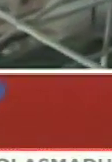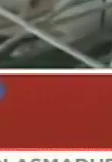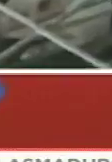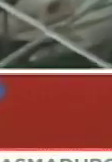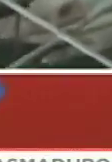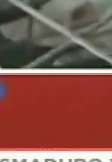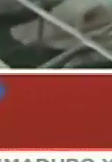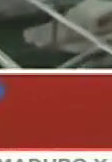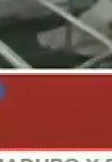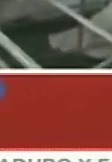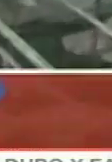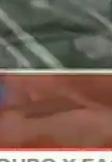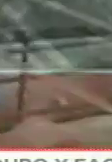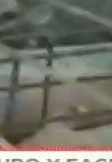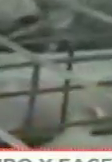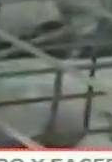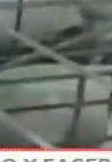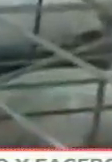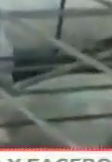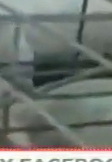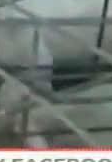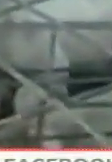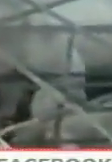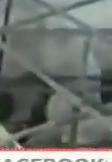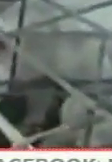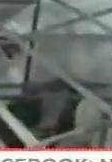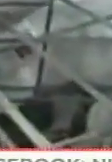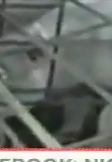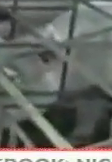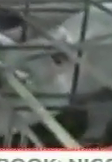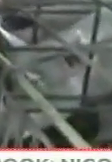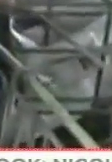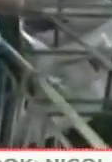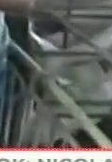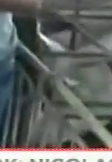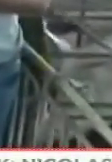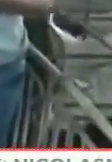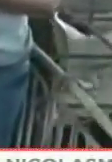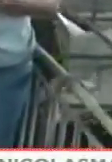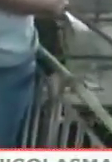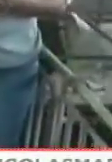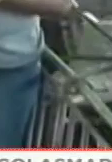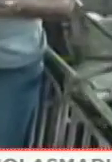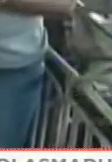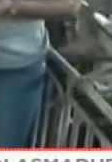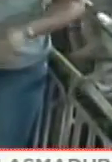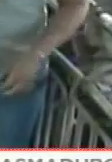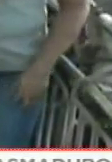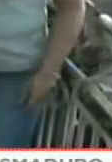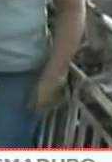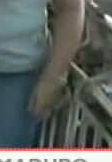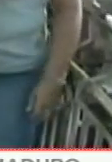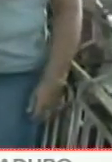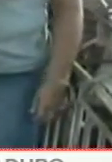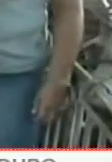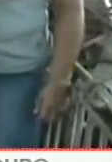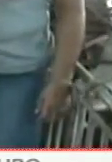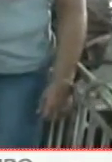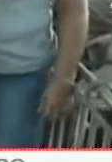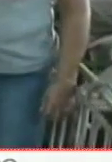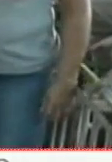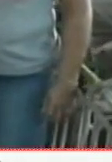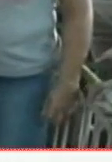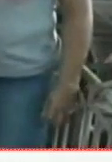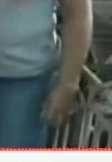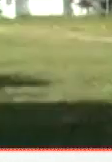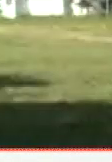Saludos, mi comandante en jefe. Nos encontramos aquí en la unidad de Porcinos El Maizal. Aquí estamos